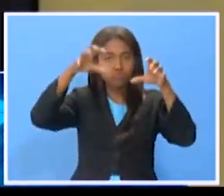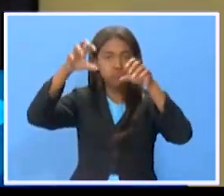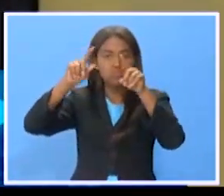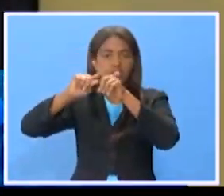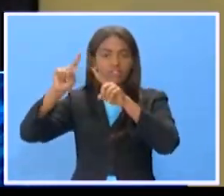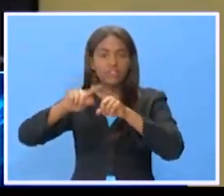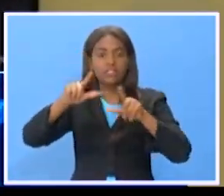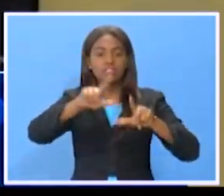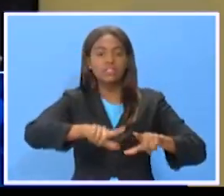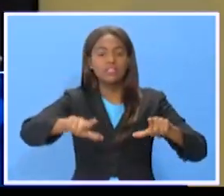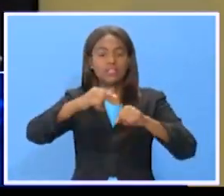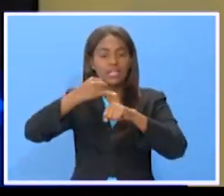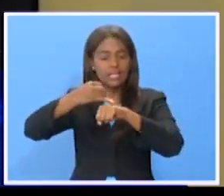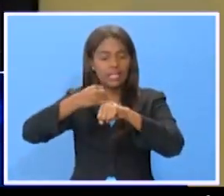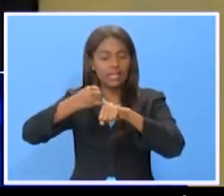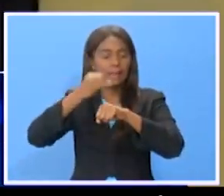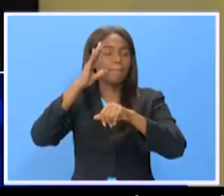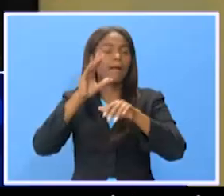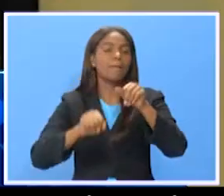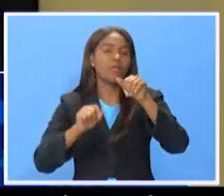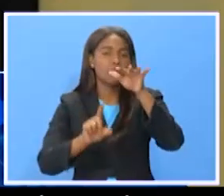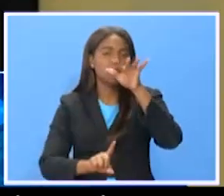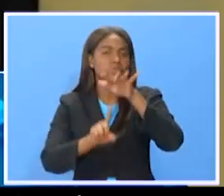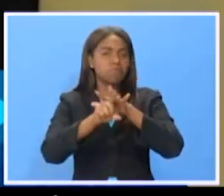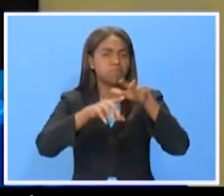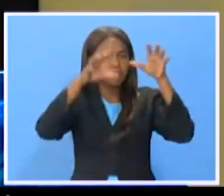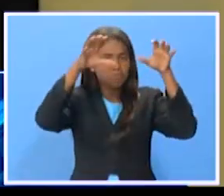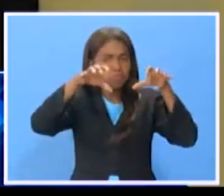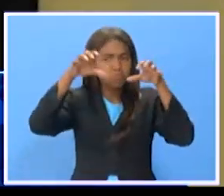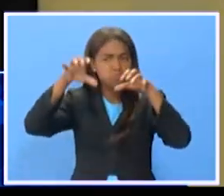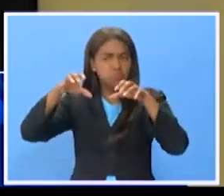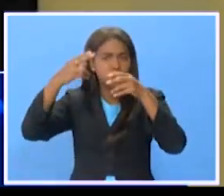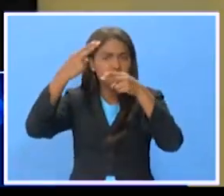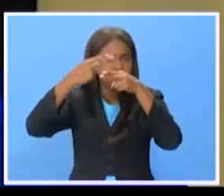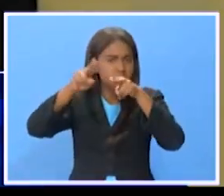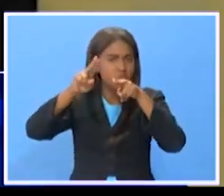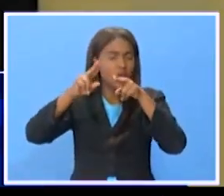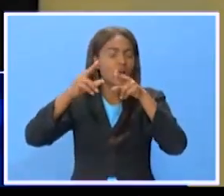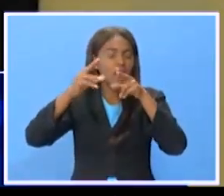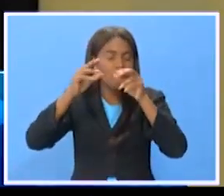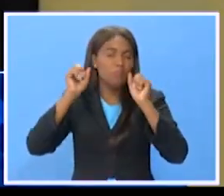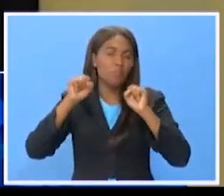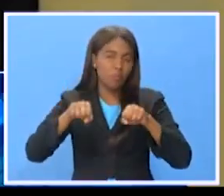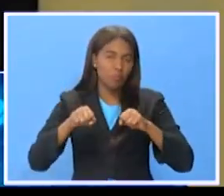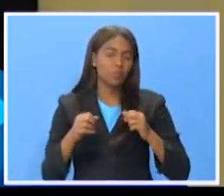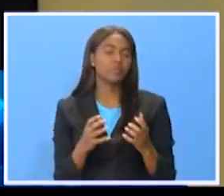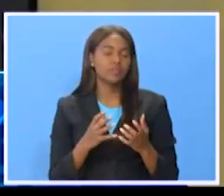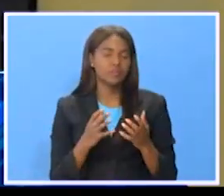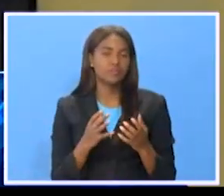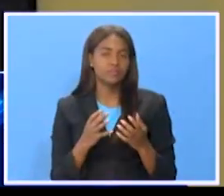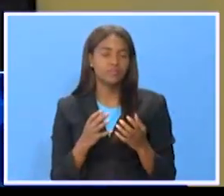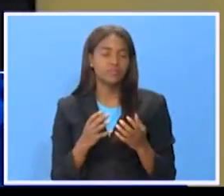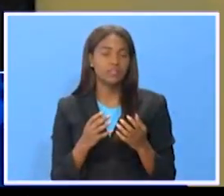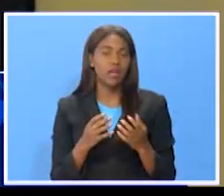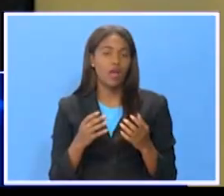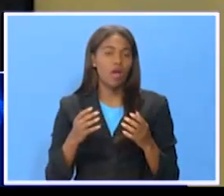de la troposfera, estará ocasionando algunos incrementos nubosos acompañados de aguaceros dispersos,